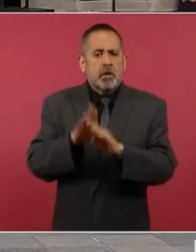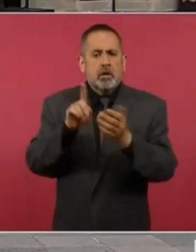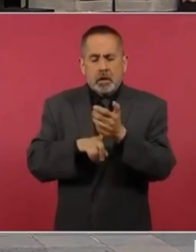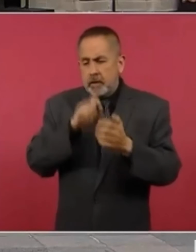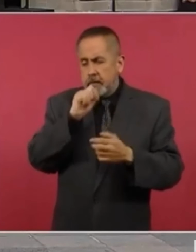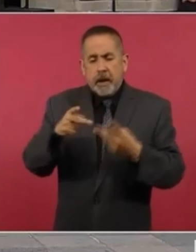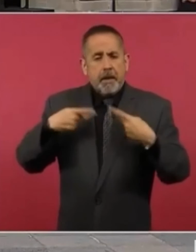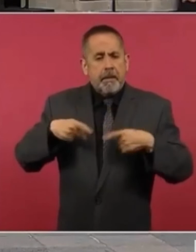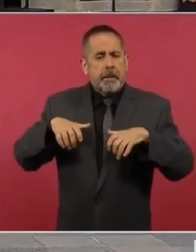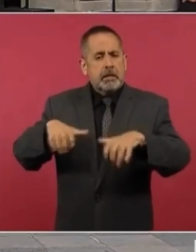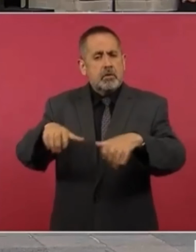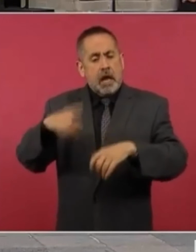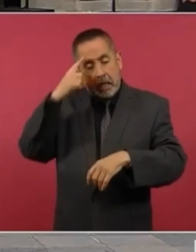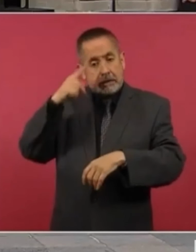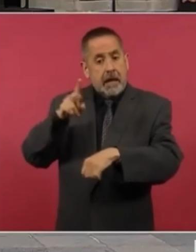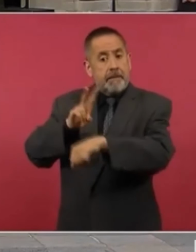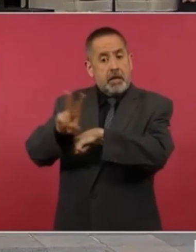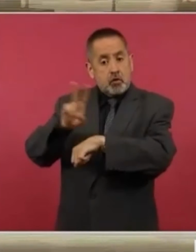la población de Venezuela,